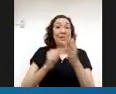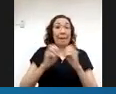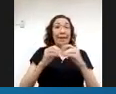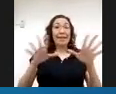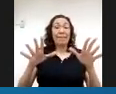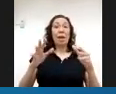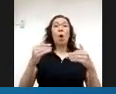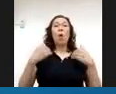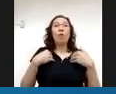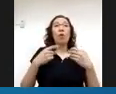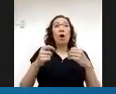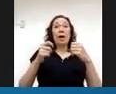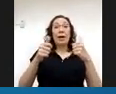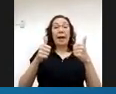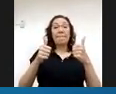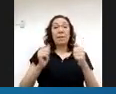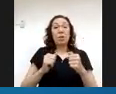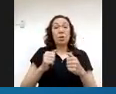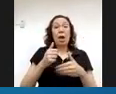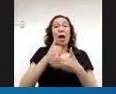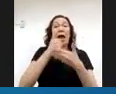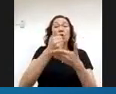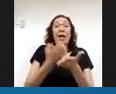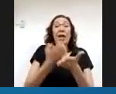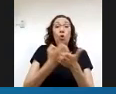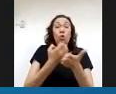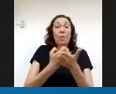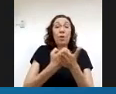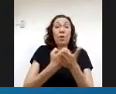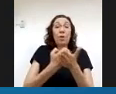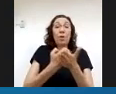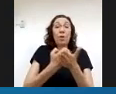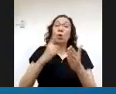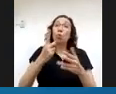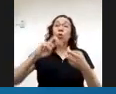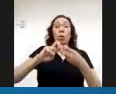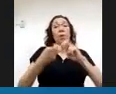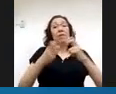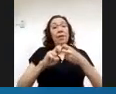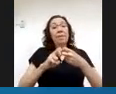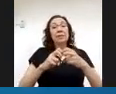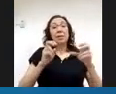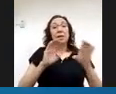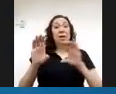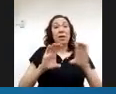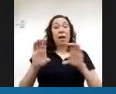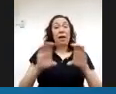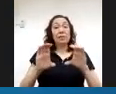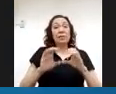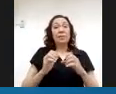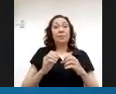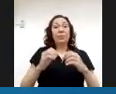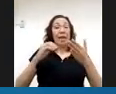una rápida disposición del financiamiento, que es uno de los obstáculos que hace que